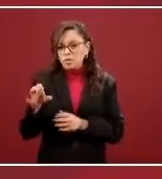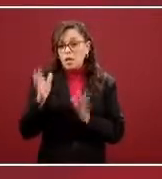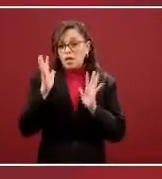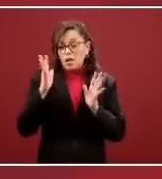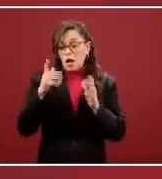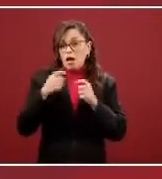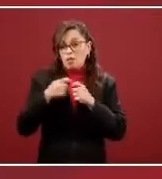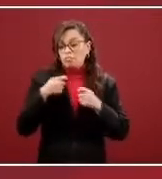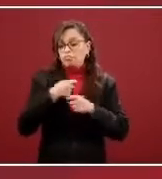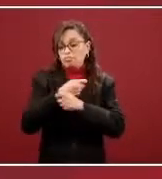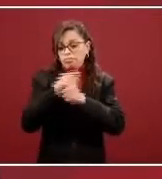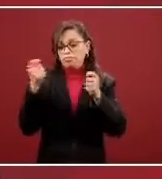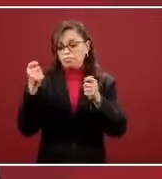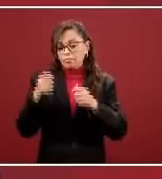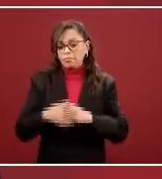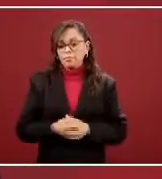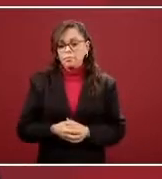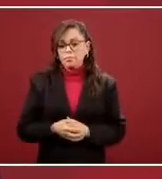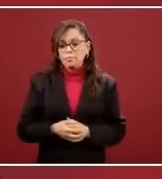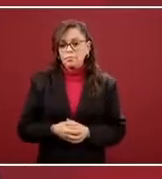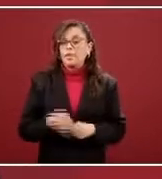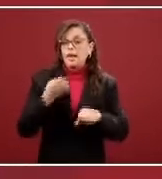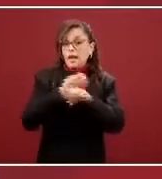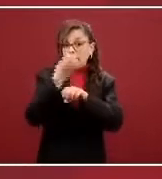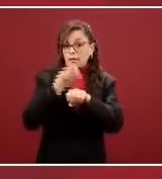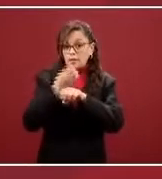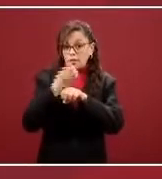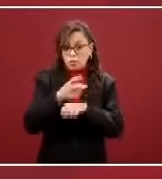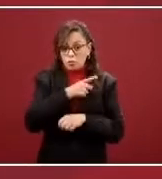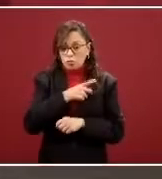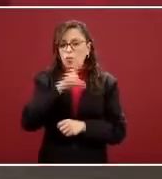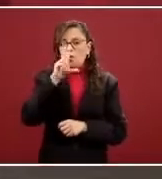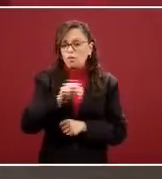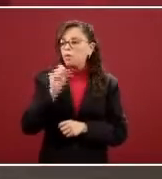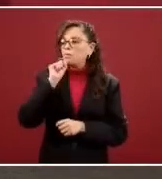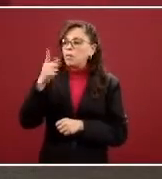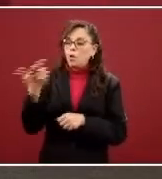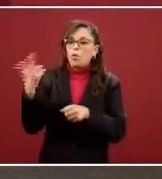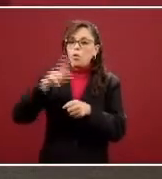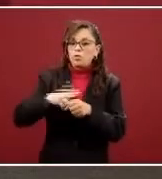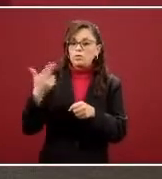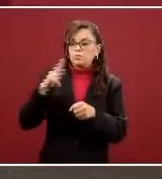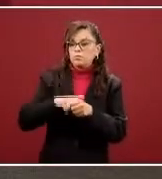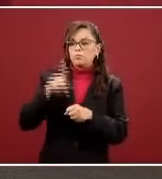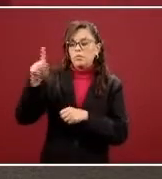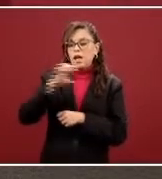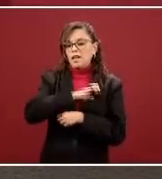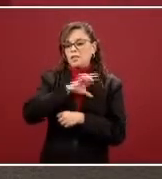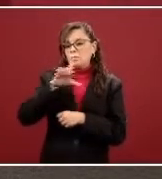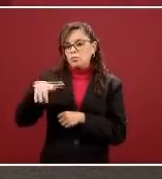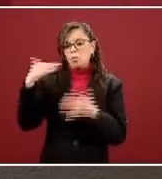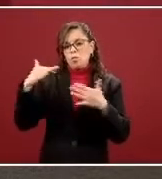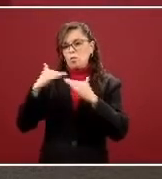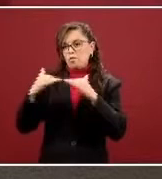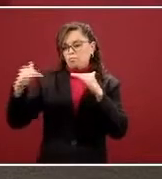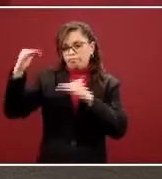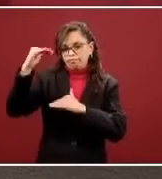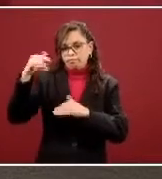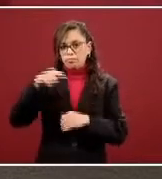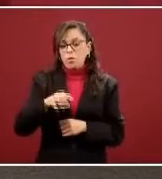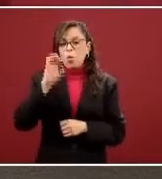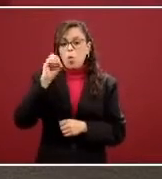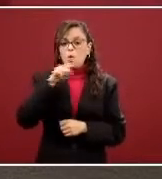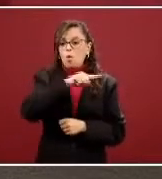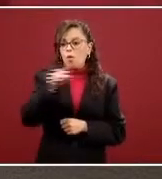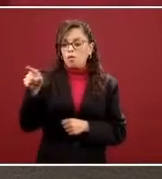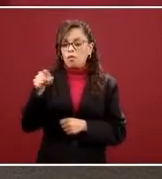distribuidas también en todos los, no solamente están en los estados, también los hospitales de alta especialidad o que se consideran como